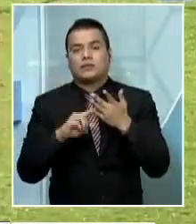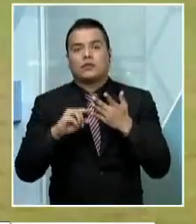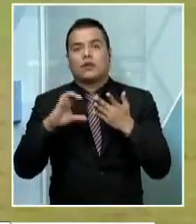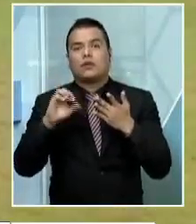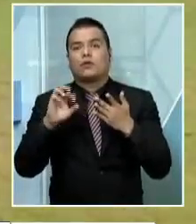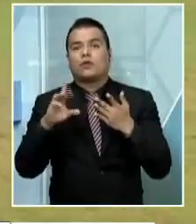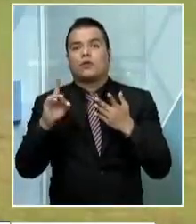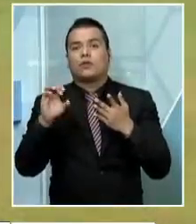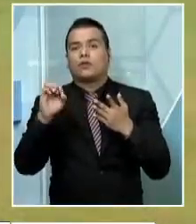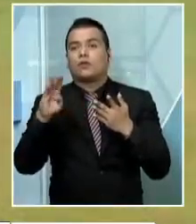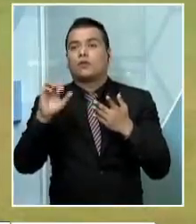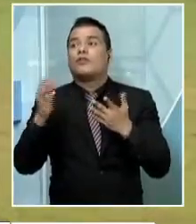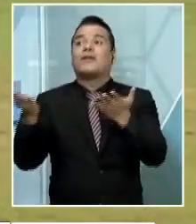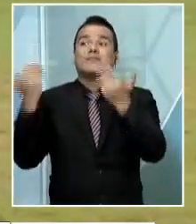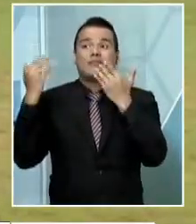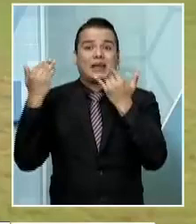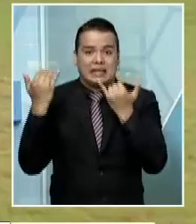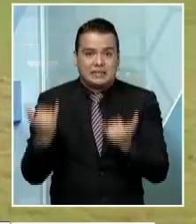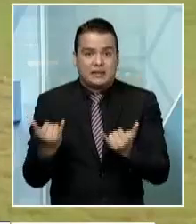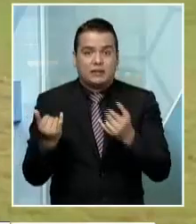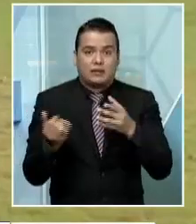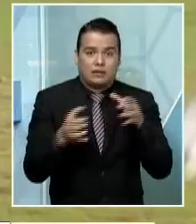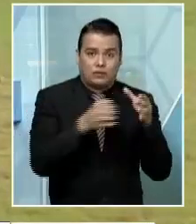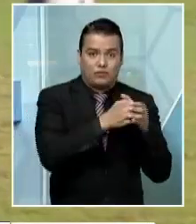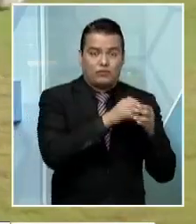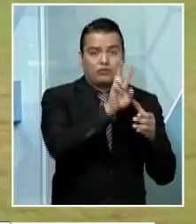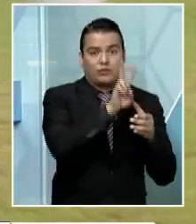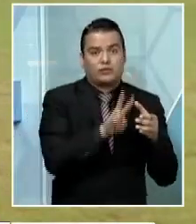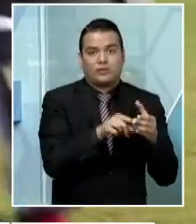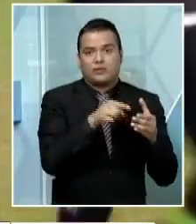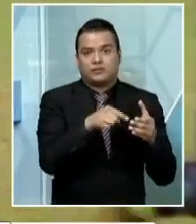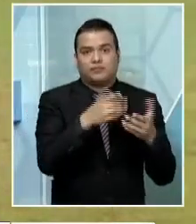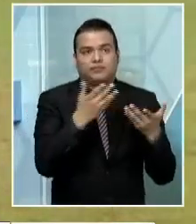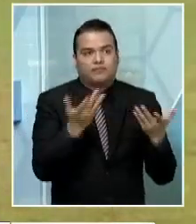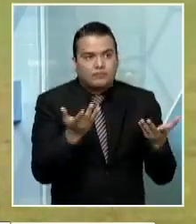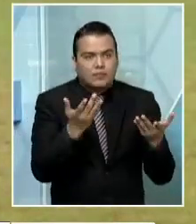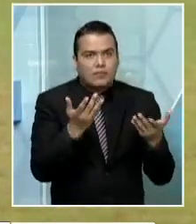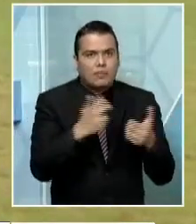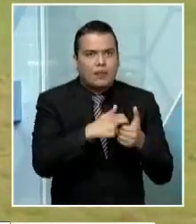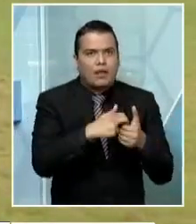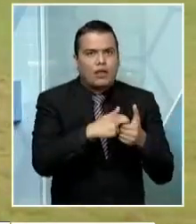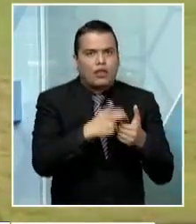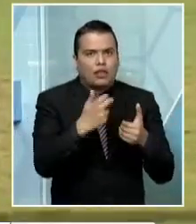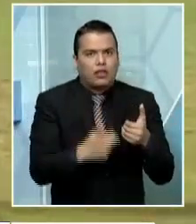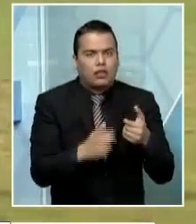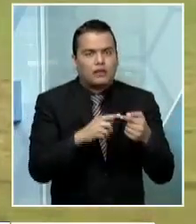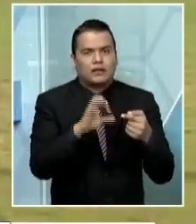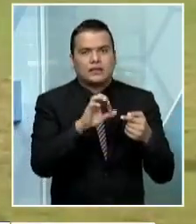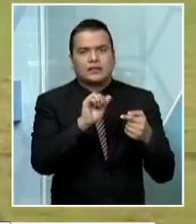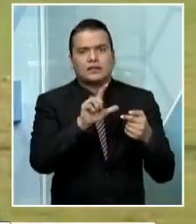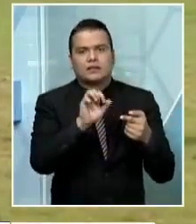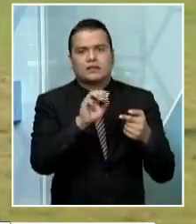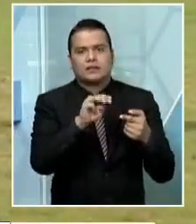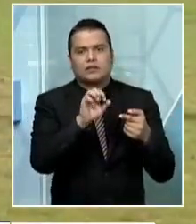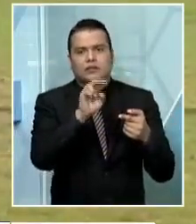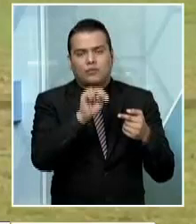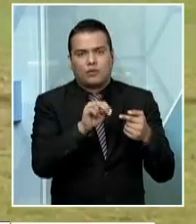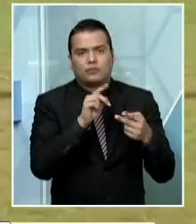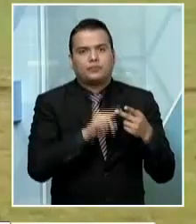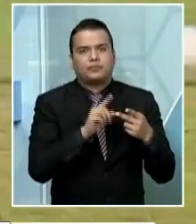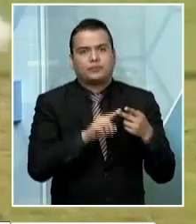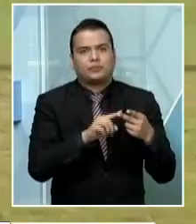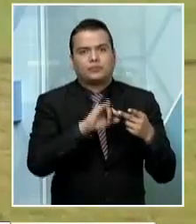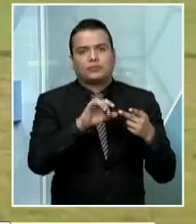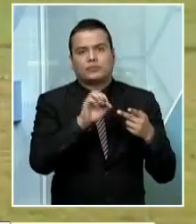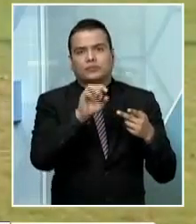Colombia. Venezuela no está mejor. El nuevo seleccionador José Peseiro vio cómo se le bajaron del avión Salomón Rondón, ausencia determinante,